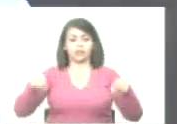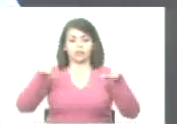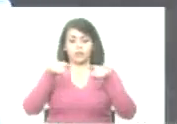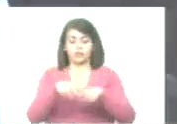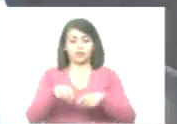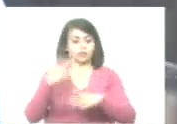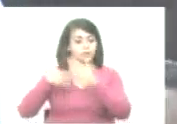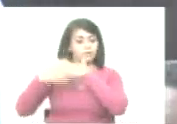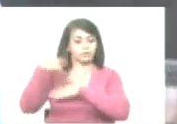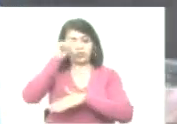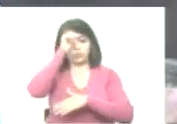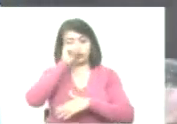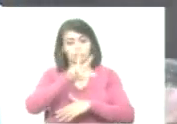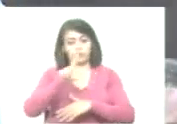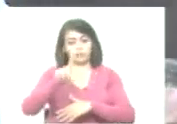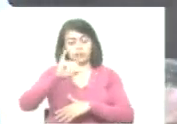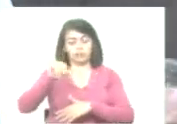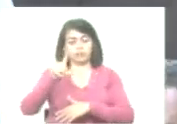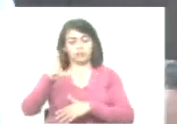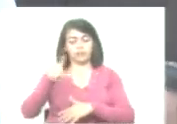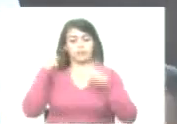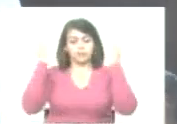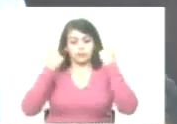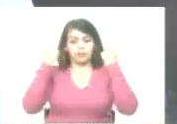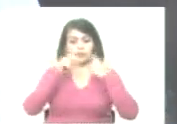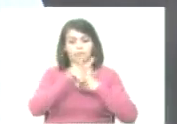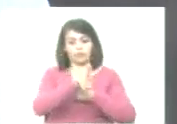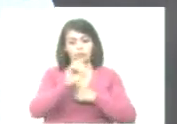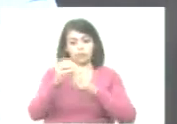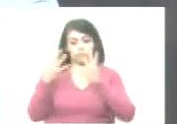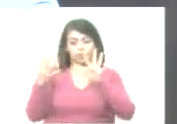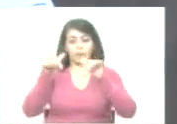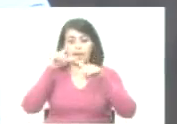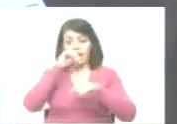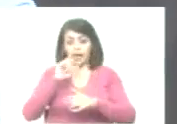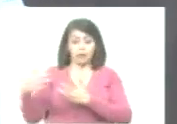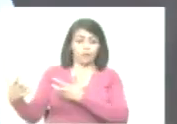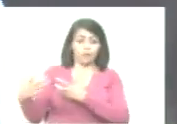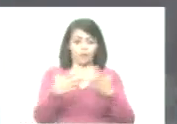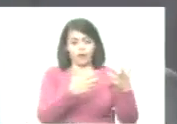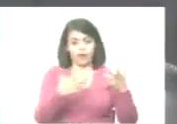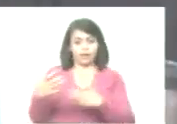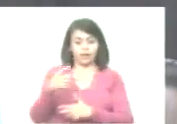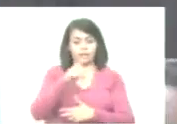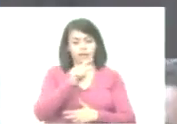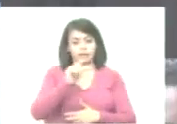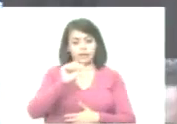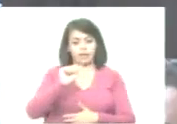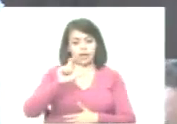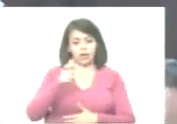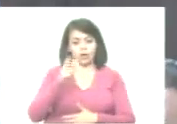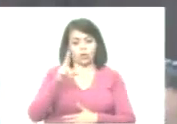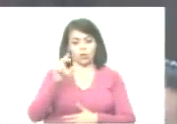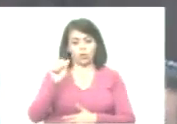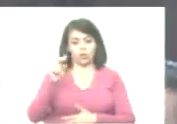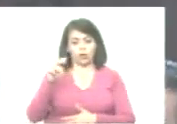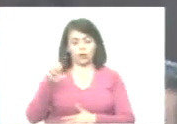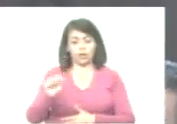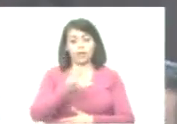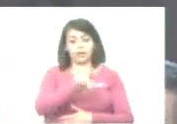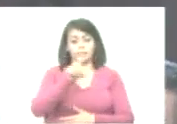el pasado domingo 31 de julio se celebraron 209 años de la batalla de Taguanes, aquel 31 de